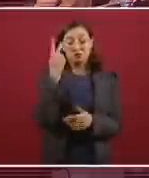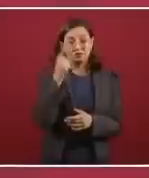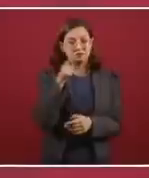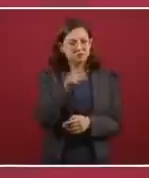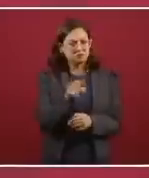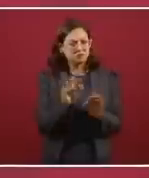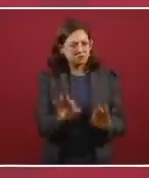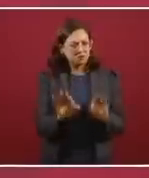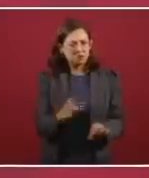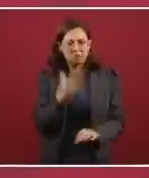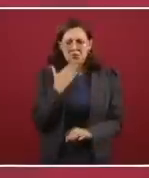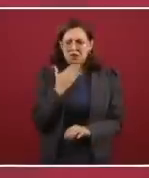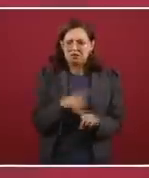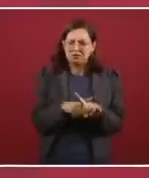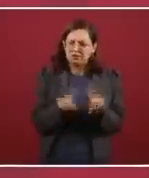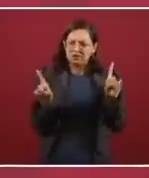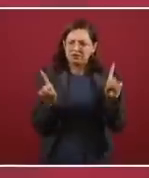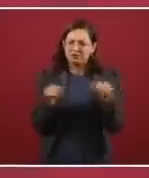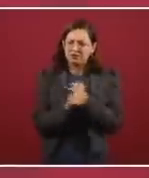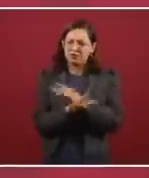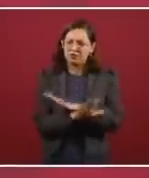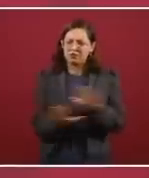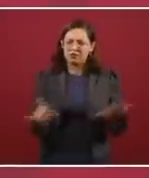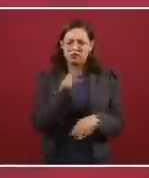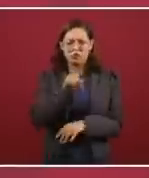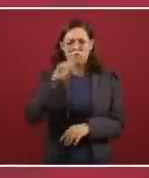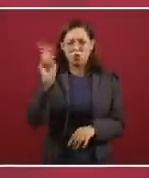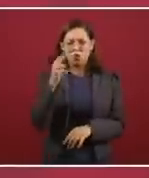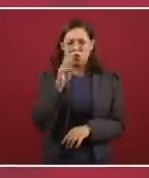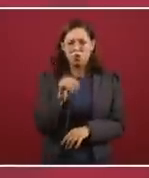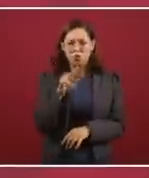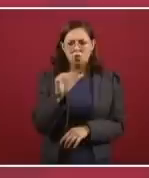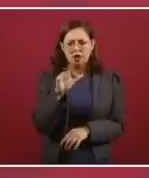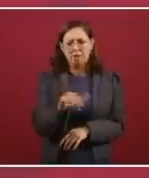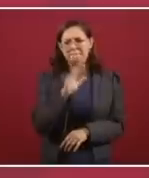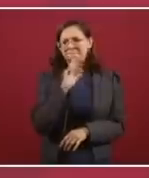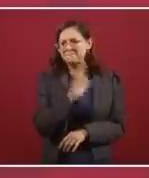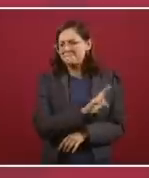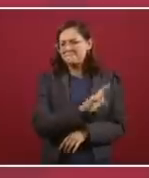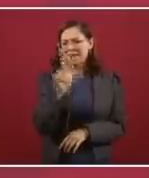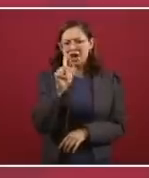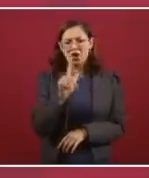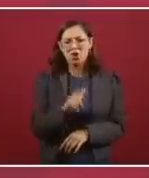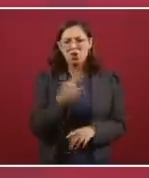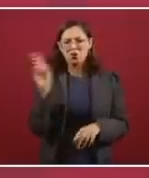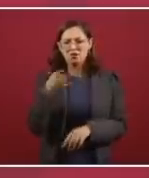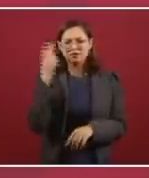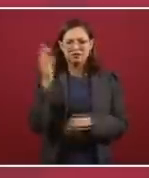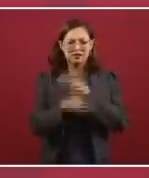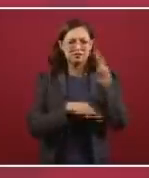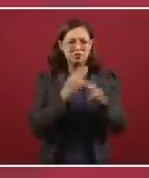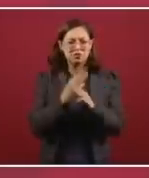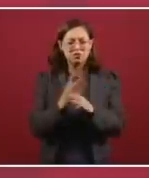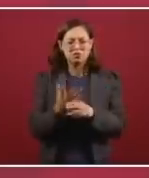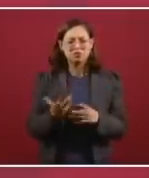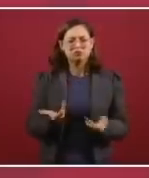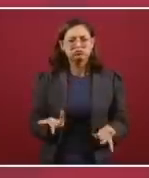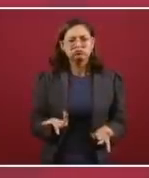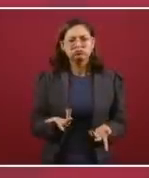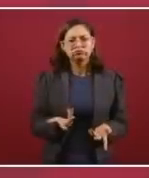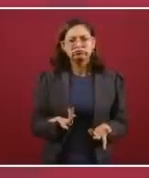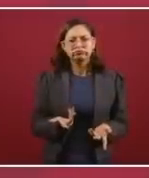bien colocada como una de las mejores universidades del mundo,